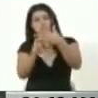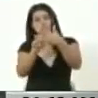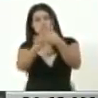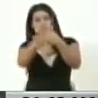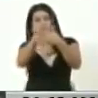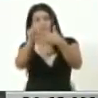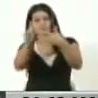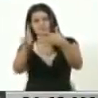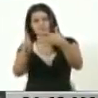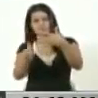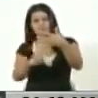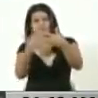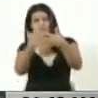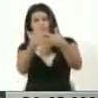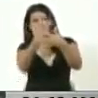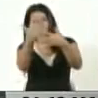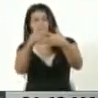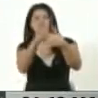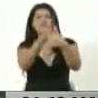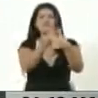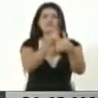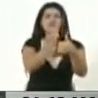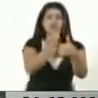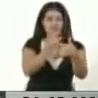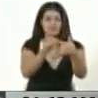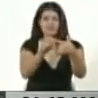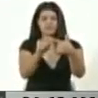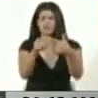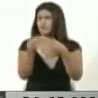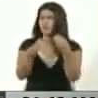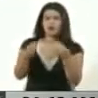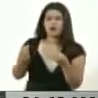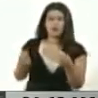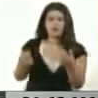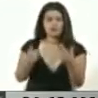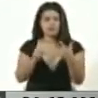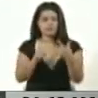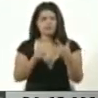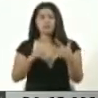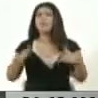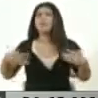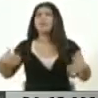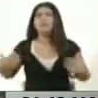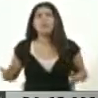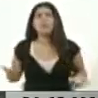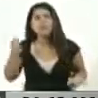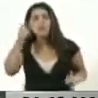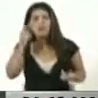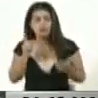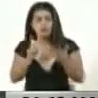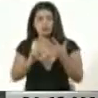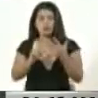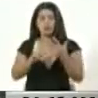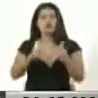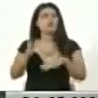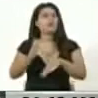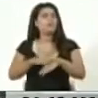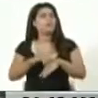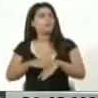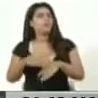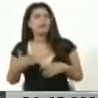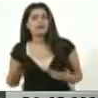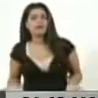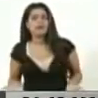las cinco preguntas básicas, ¿verdad? ¿Qué, quién, cómo, cuándo, dónde y por qué? Entonces, bueno, cuando tú te preguntas el qué, tú tienes que ver